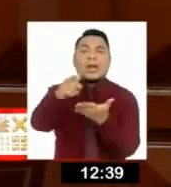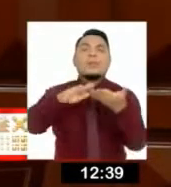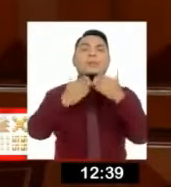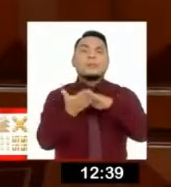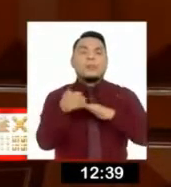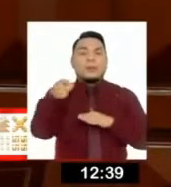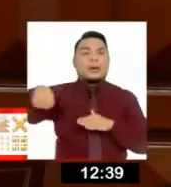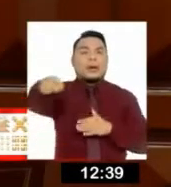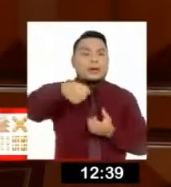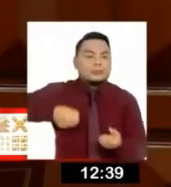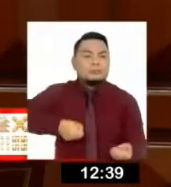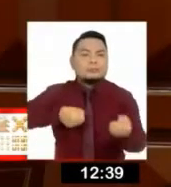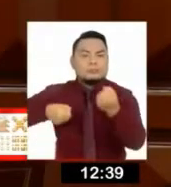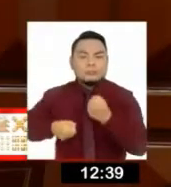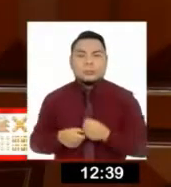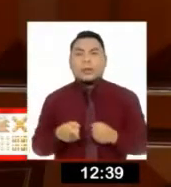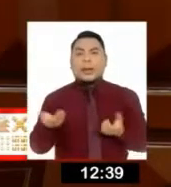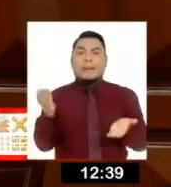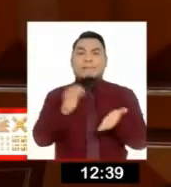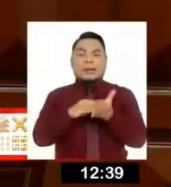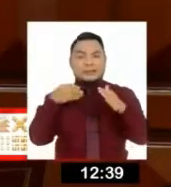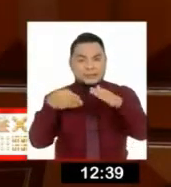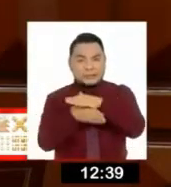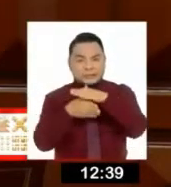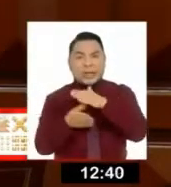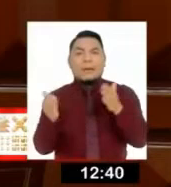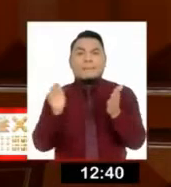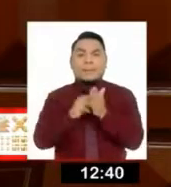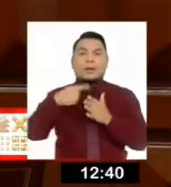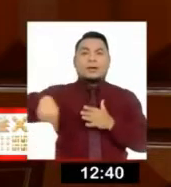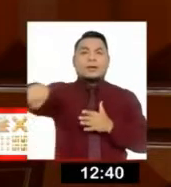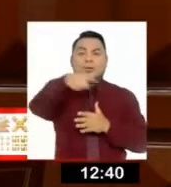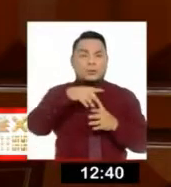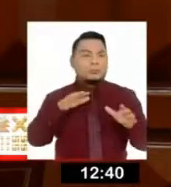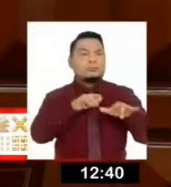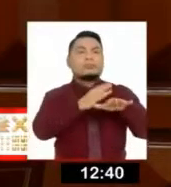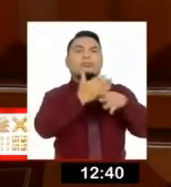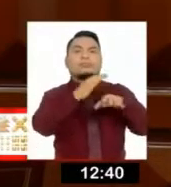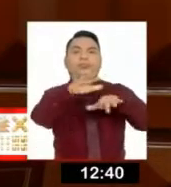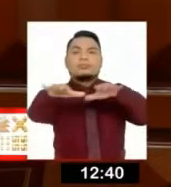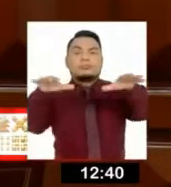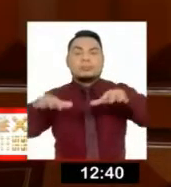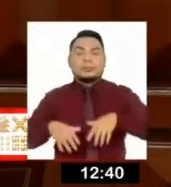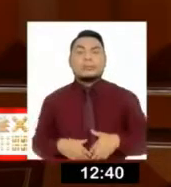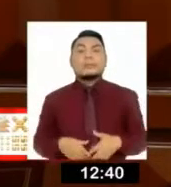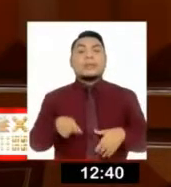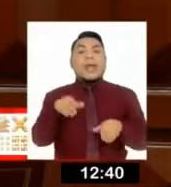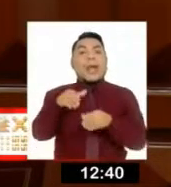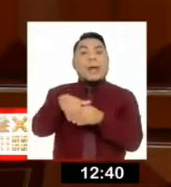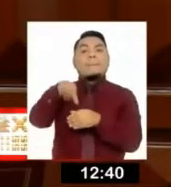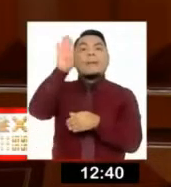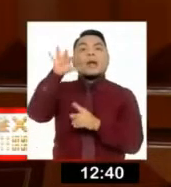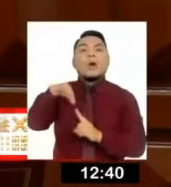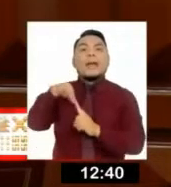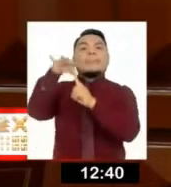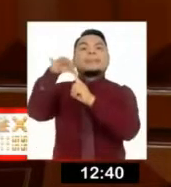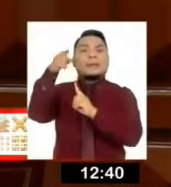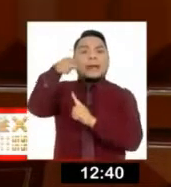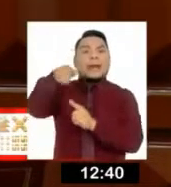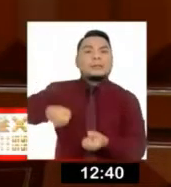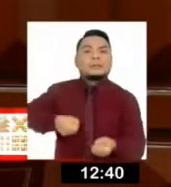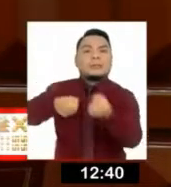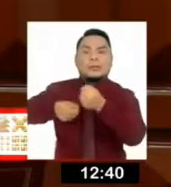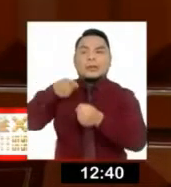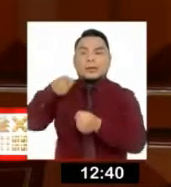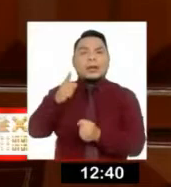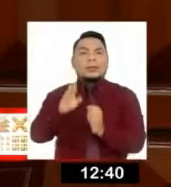Agro, haciendo más accesible y con mayor presencia a nivel nacional. El agrobanco se convertirá en un eficiente